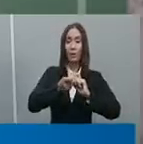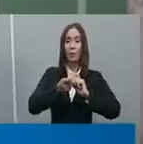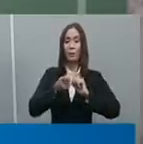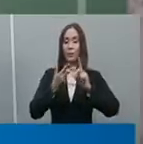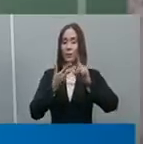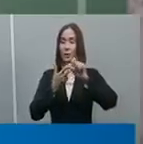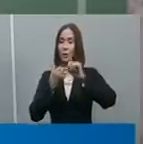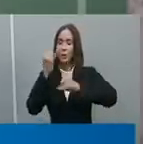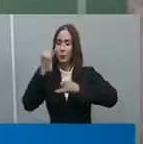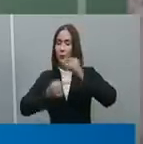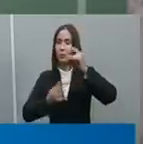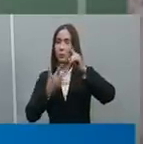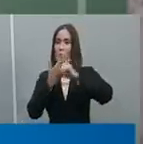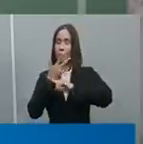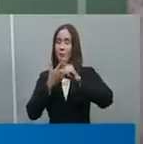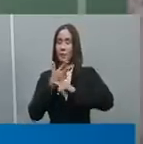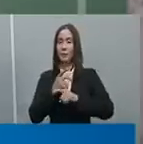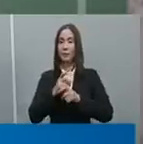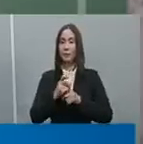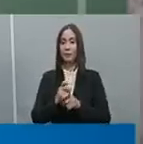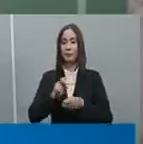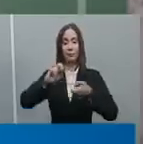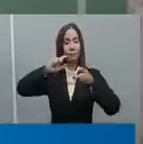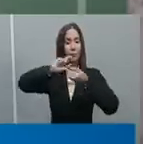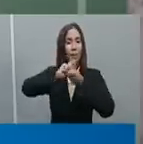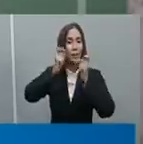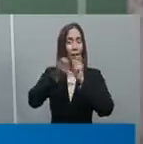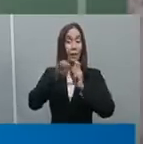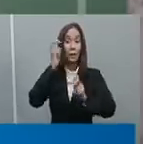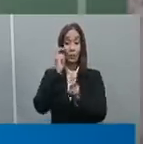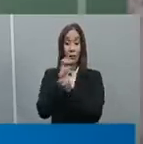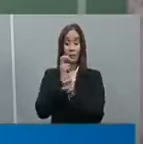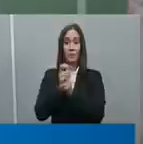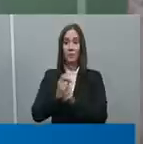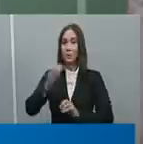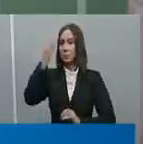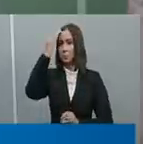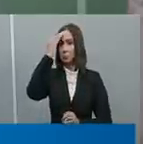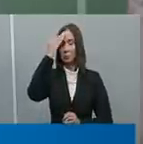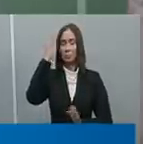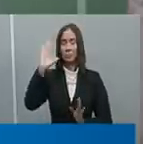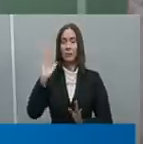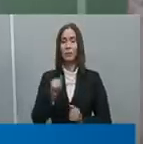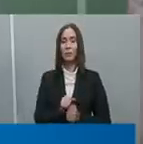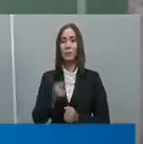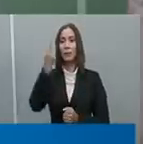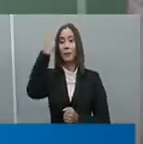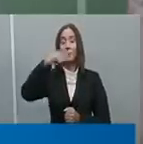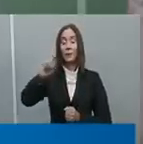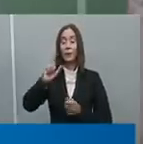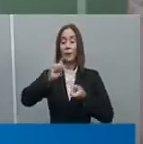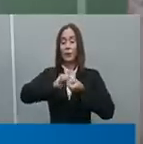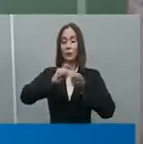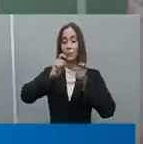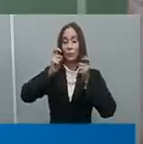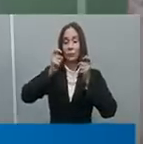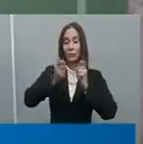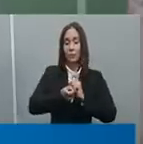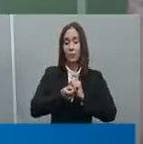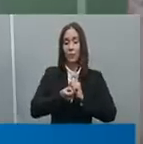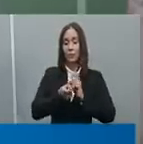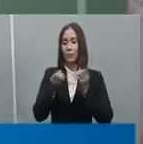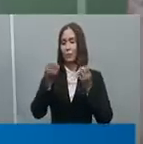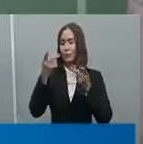cambios inesperados, difíciles, que no estaban en nuestros planes y que nos han obligado a replantearnos muchas